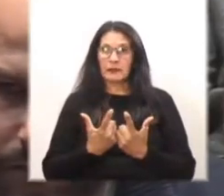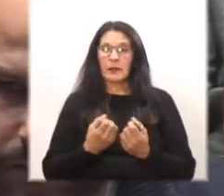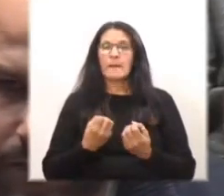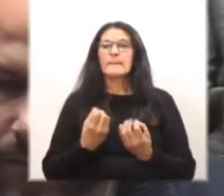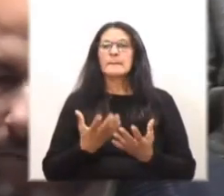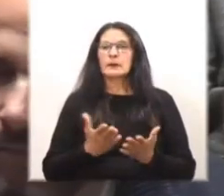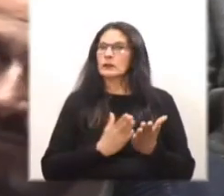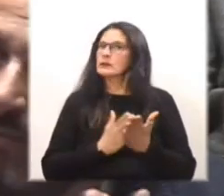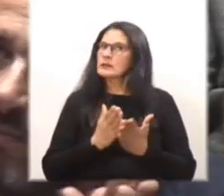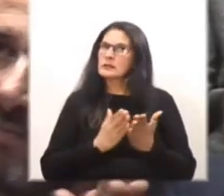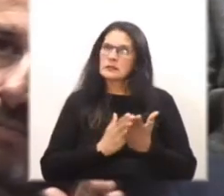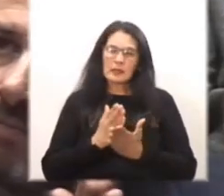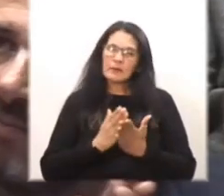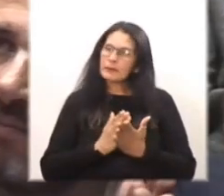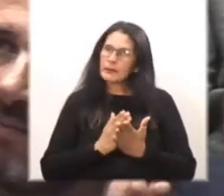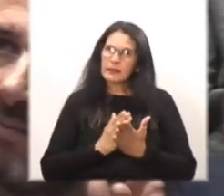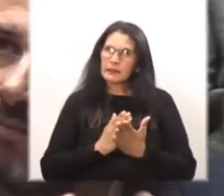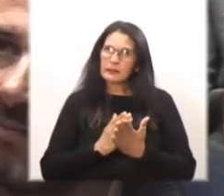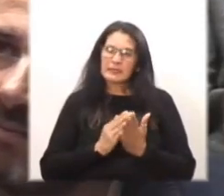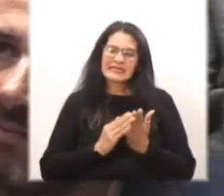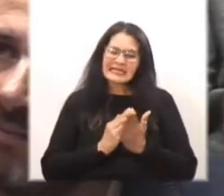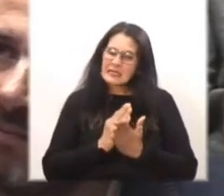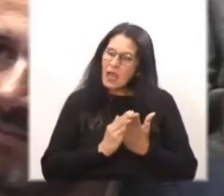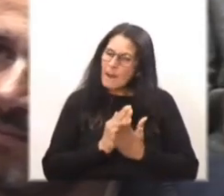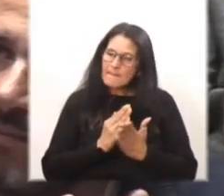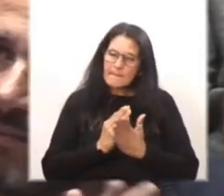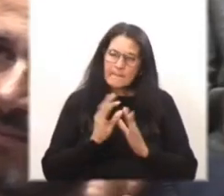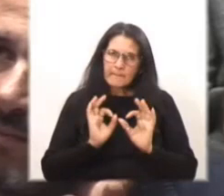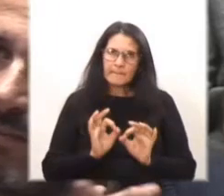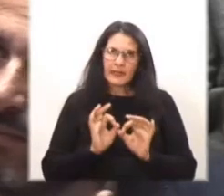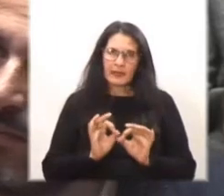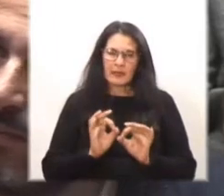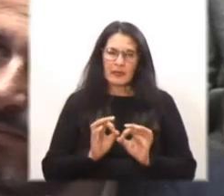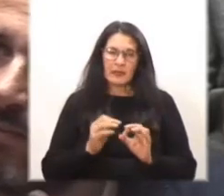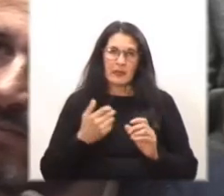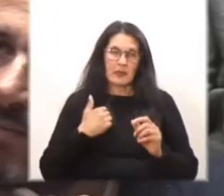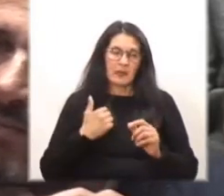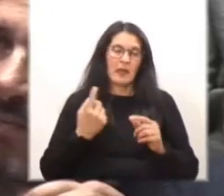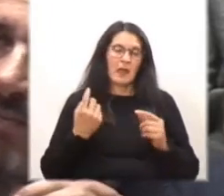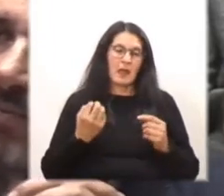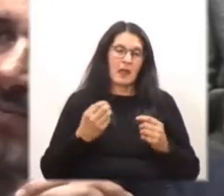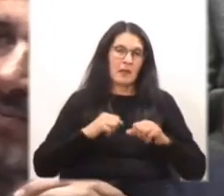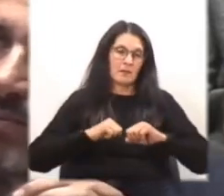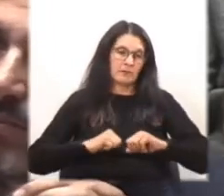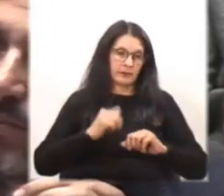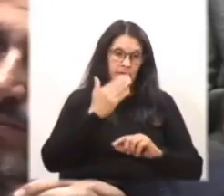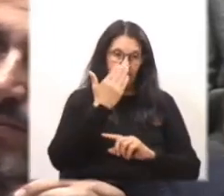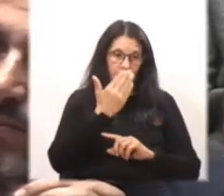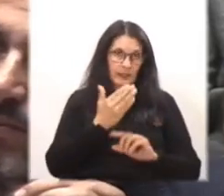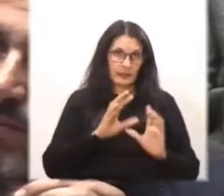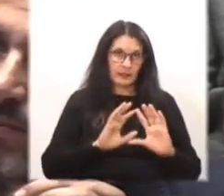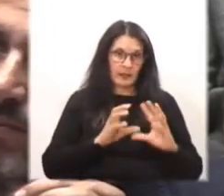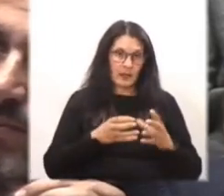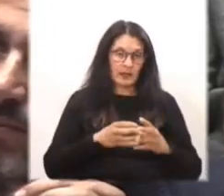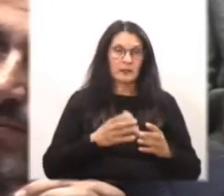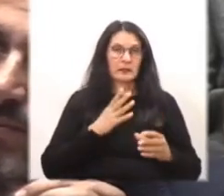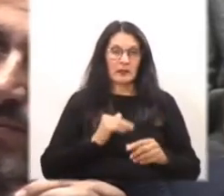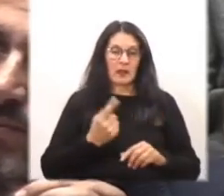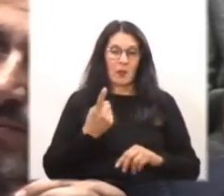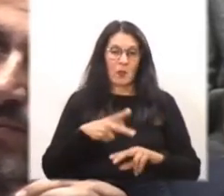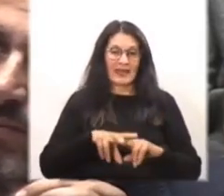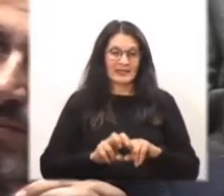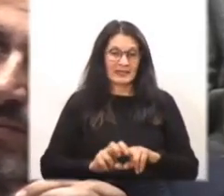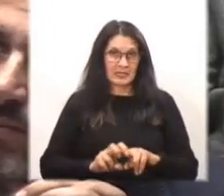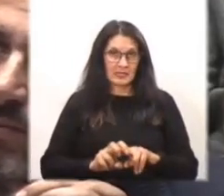siempre, reitero, siempre la oposición política ha tenido una silla